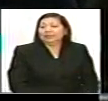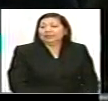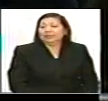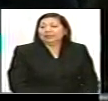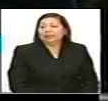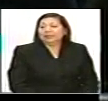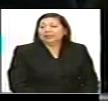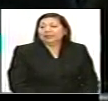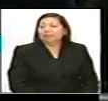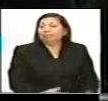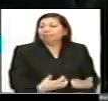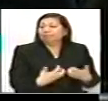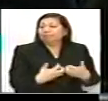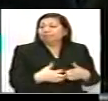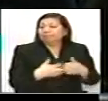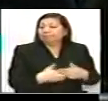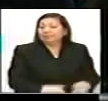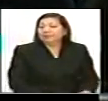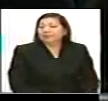a la empresa